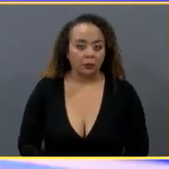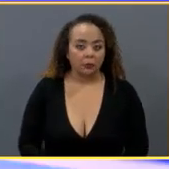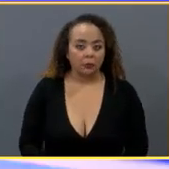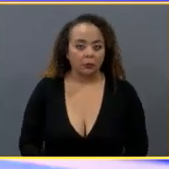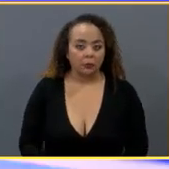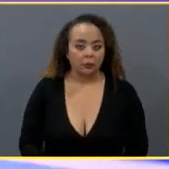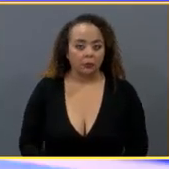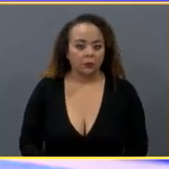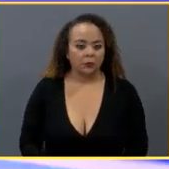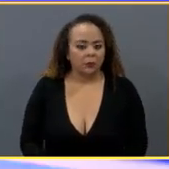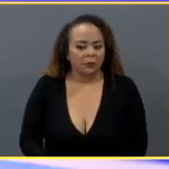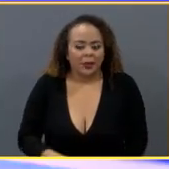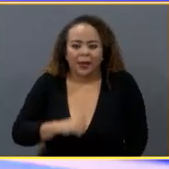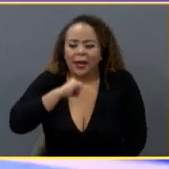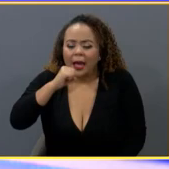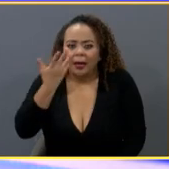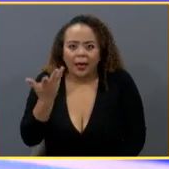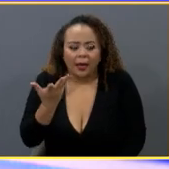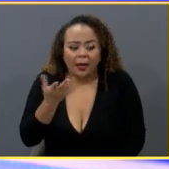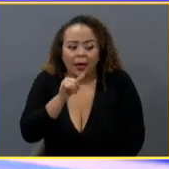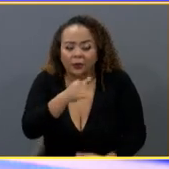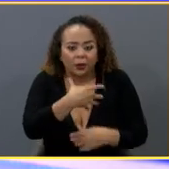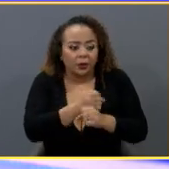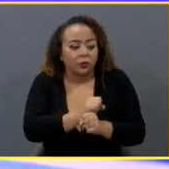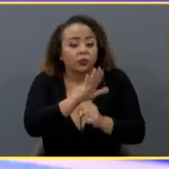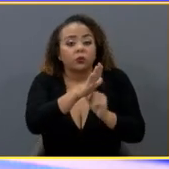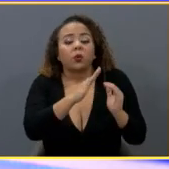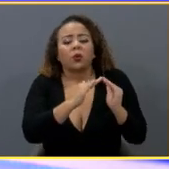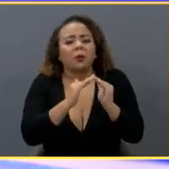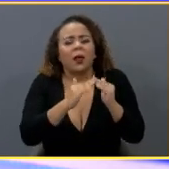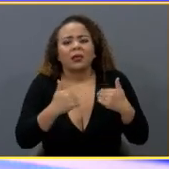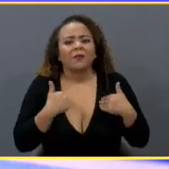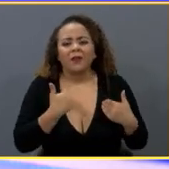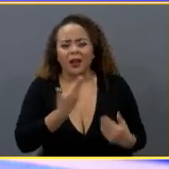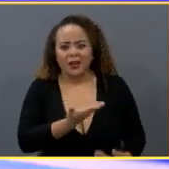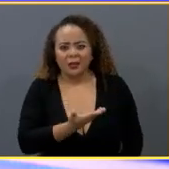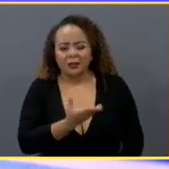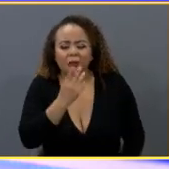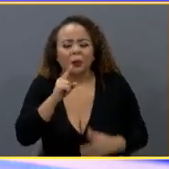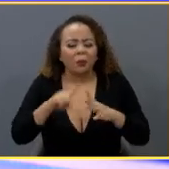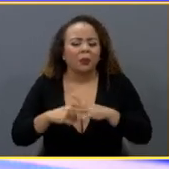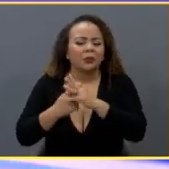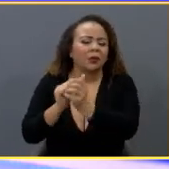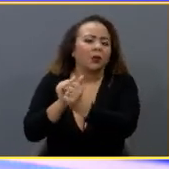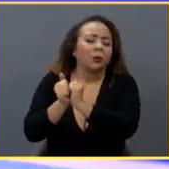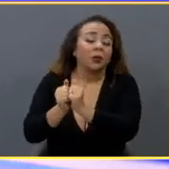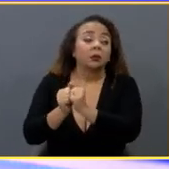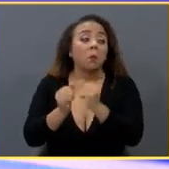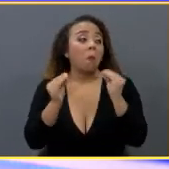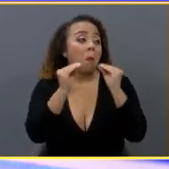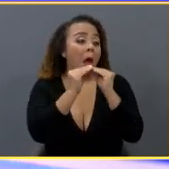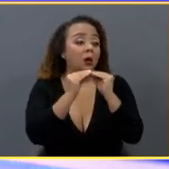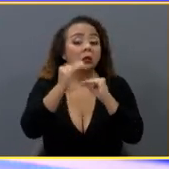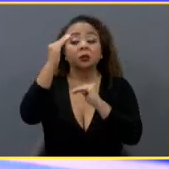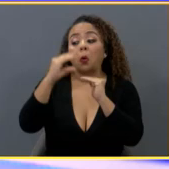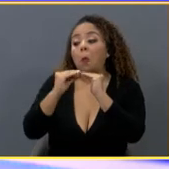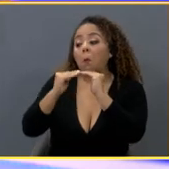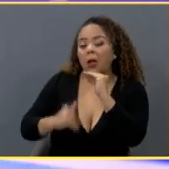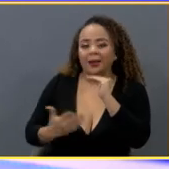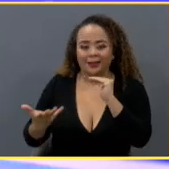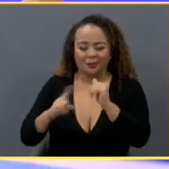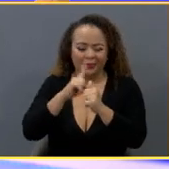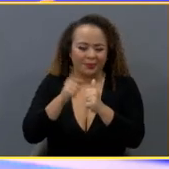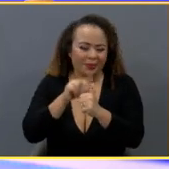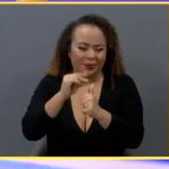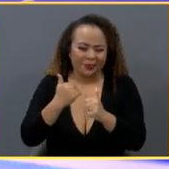800,000, dedíquense a ganar y lo que han hecho. Y que su comunidad sea feliz. ¿Sí? Y no entrar en una competencia si somos más o menos. Que primero